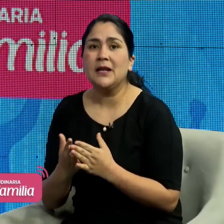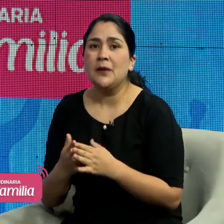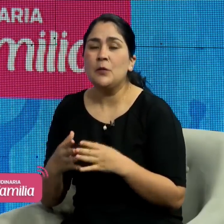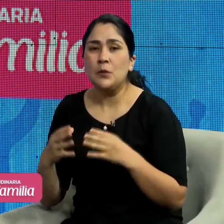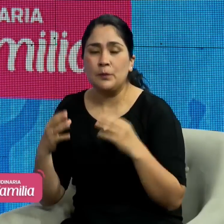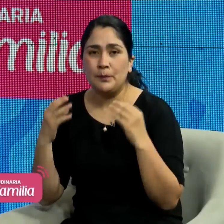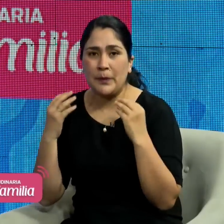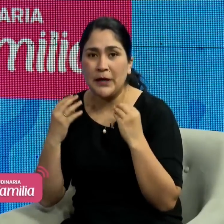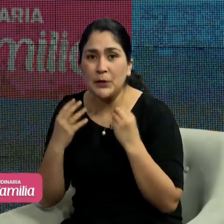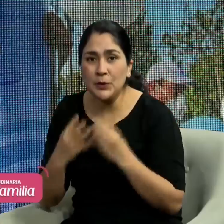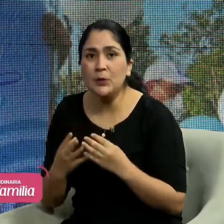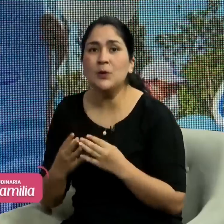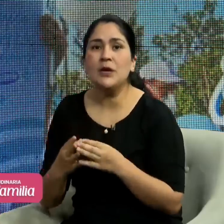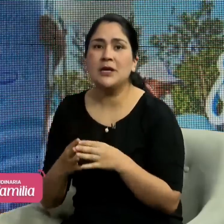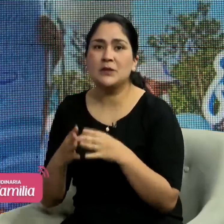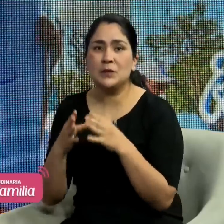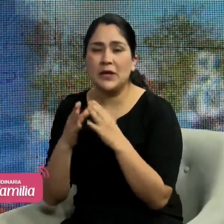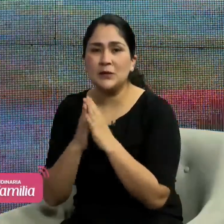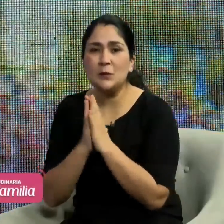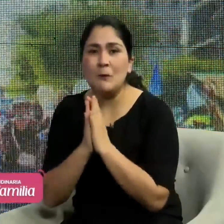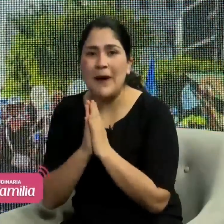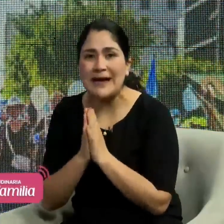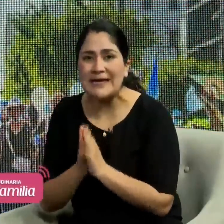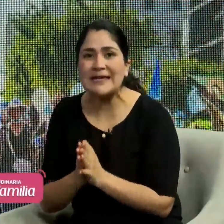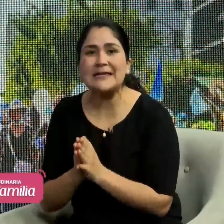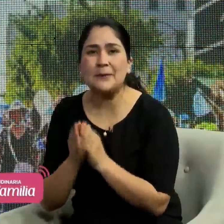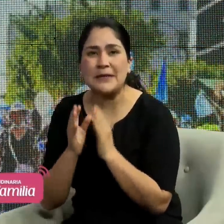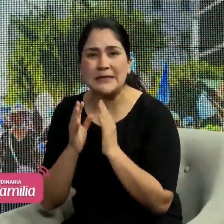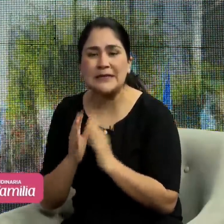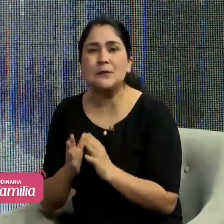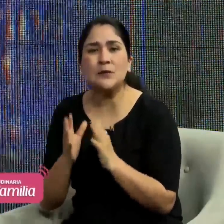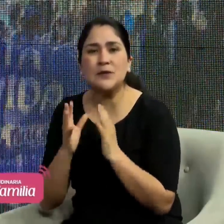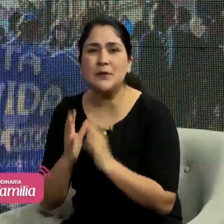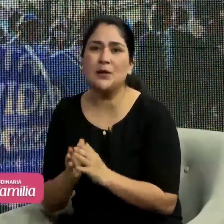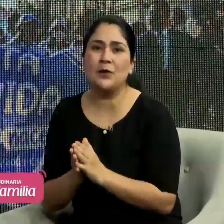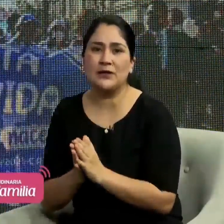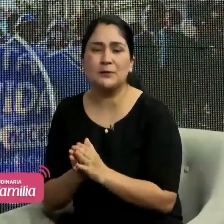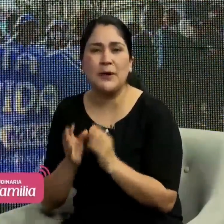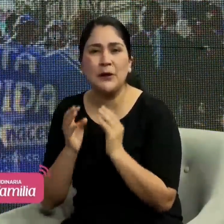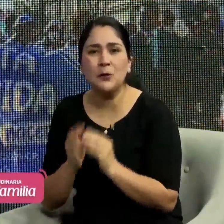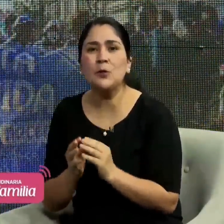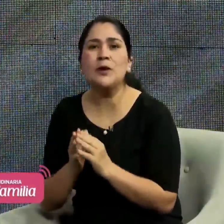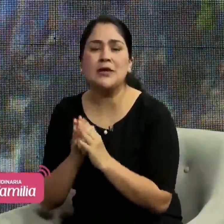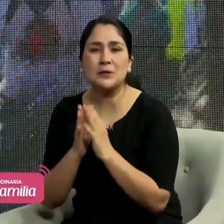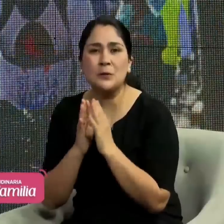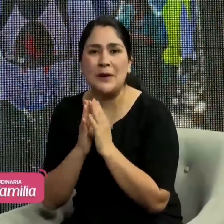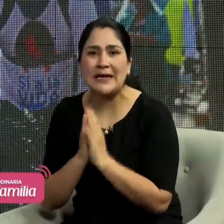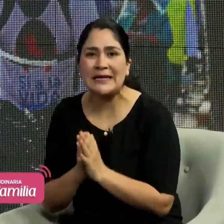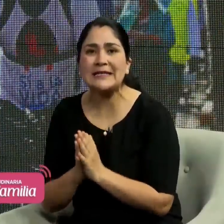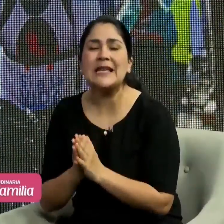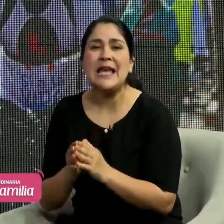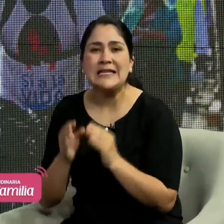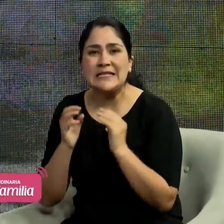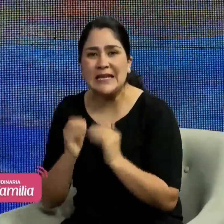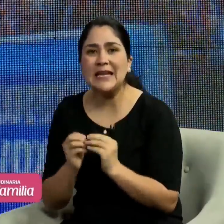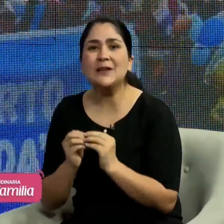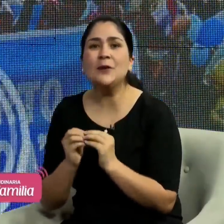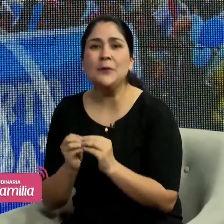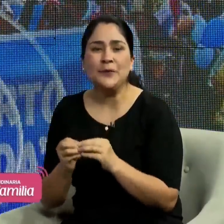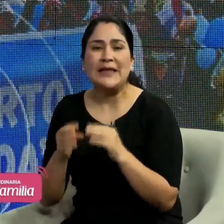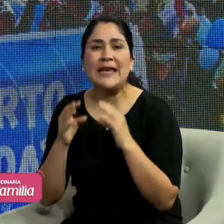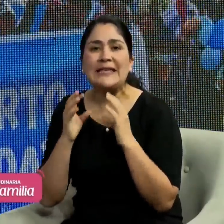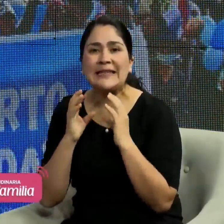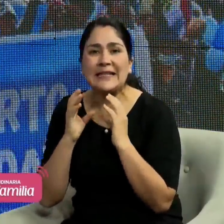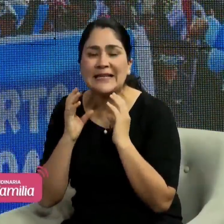permitir. Perú es un país de principios y valores. Perú es un país